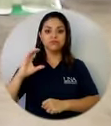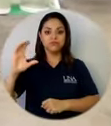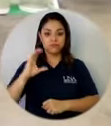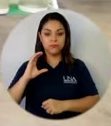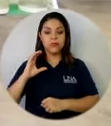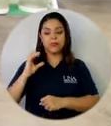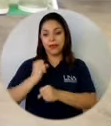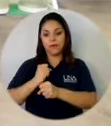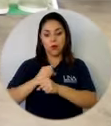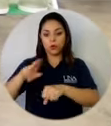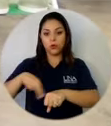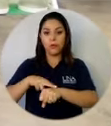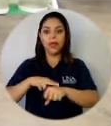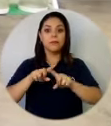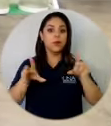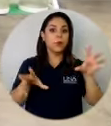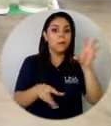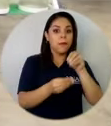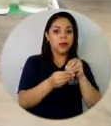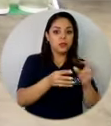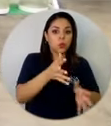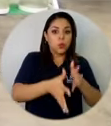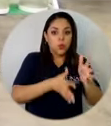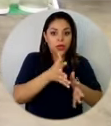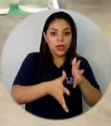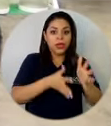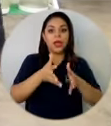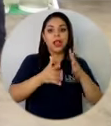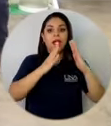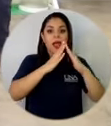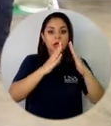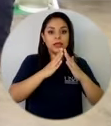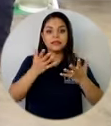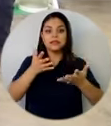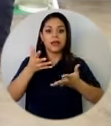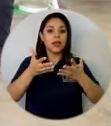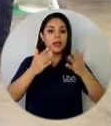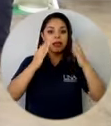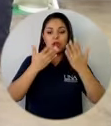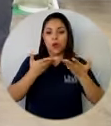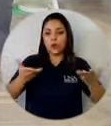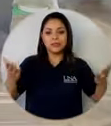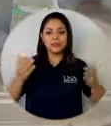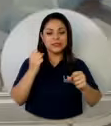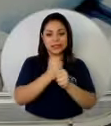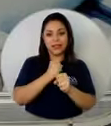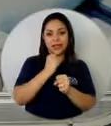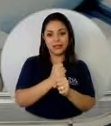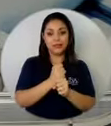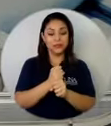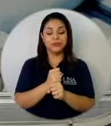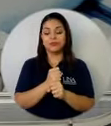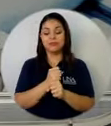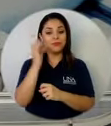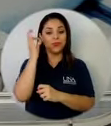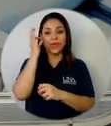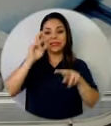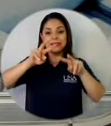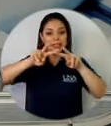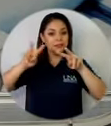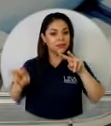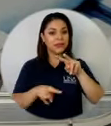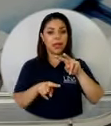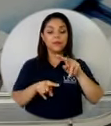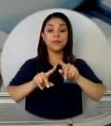las responsabilidades, por ejemplo, del cuidado y tareas domésticas. Entonces, todo esto nos coloca a las mujeres en clara